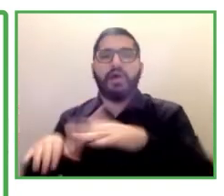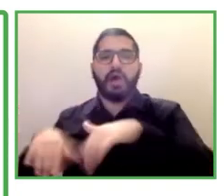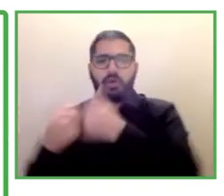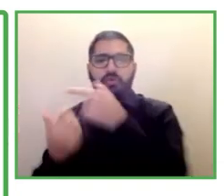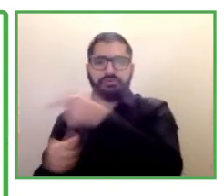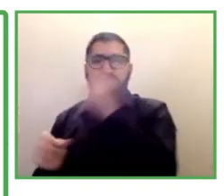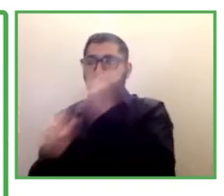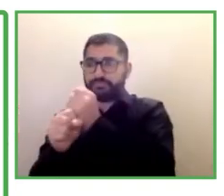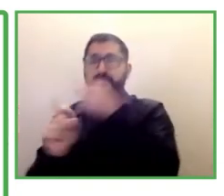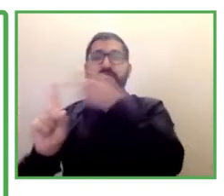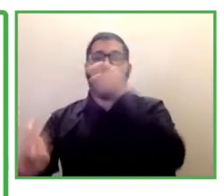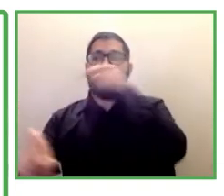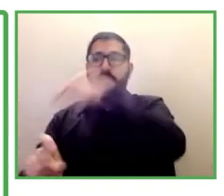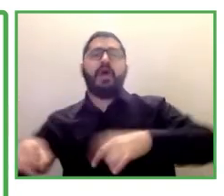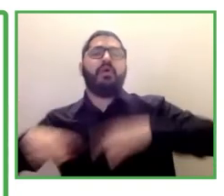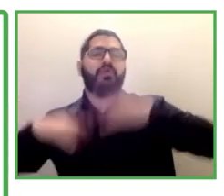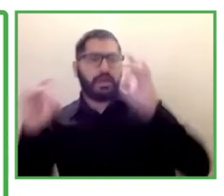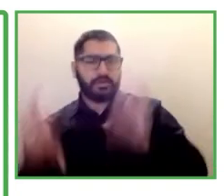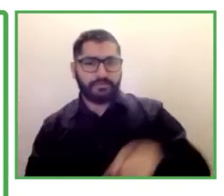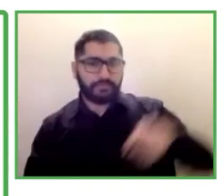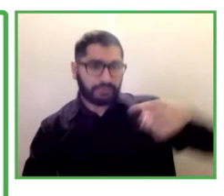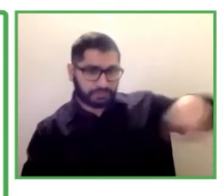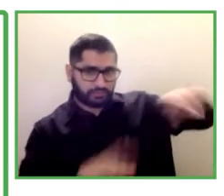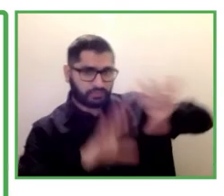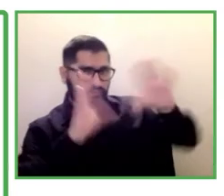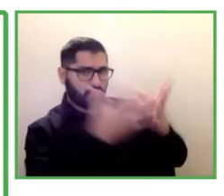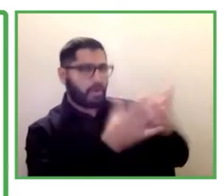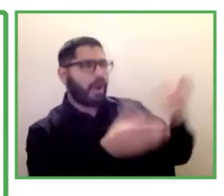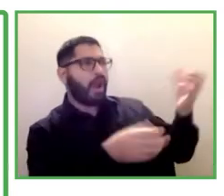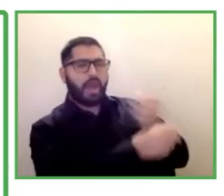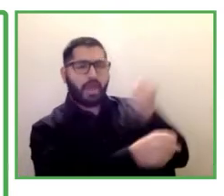negocio y ver qué podemos hacer para cumplirlas.